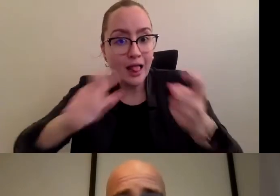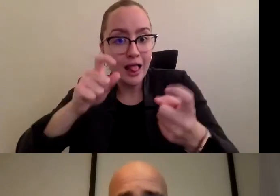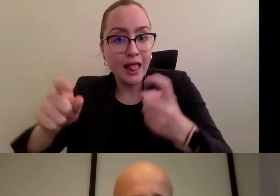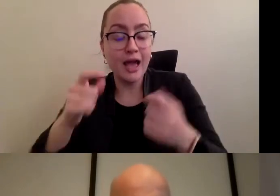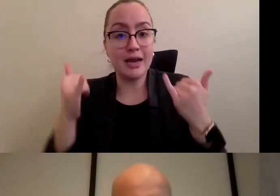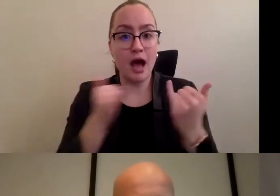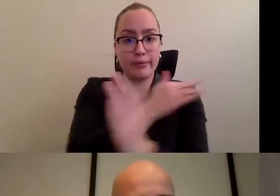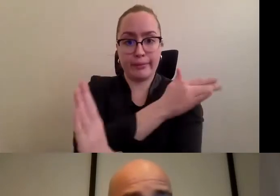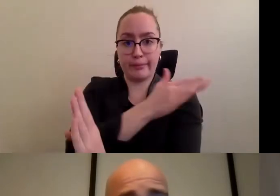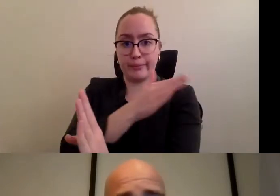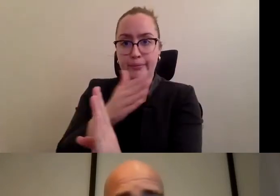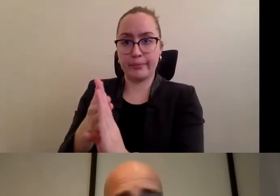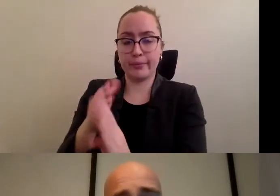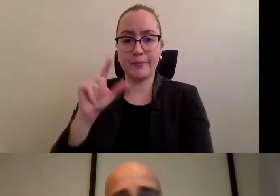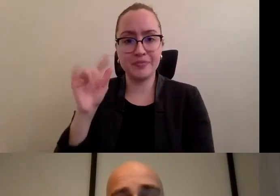a la comunidad.